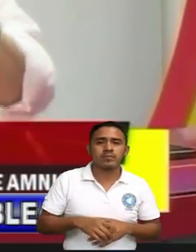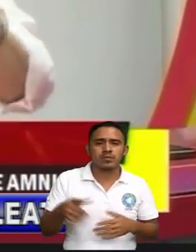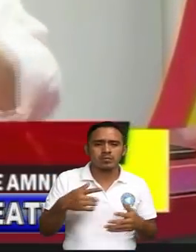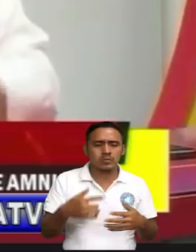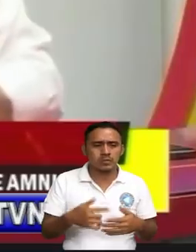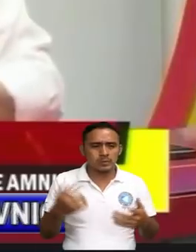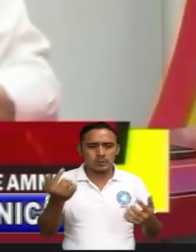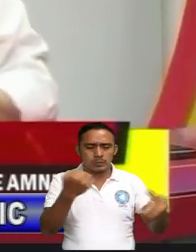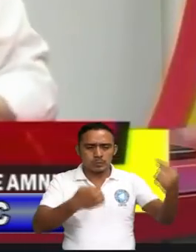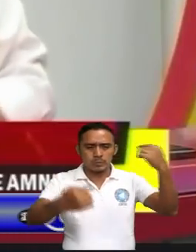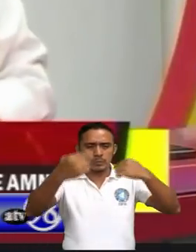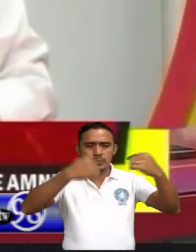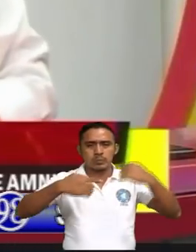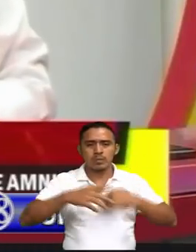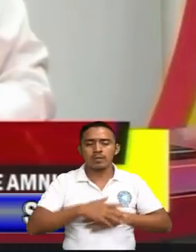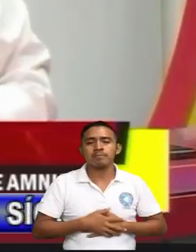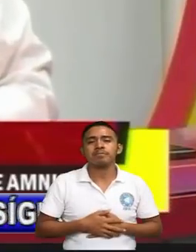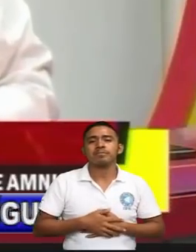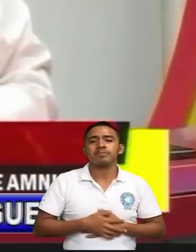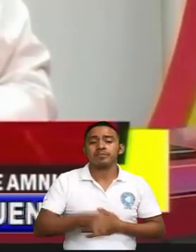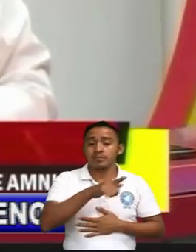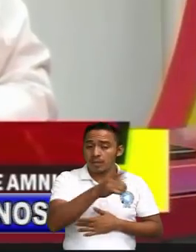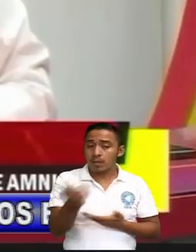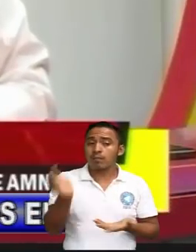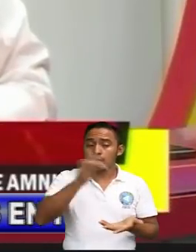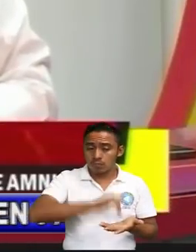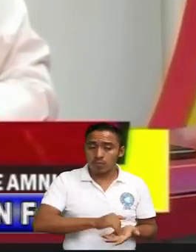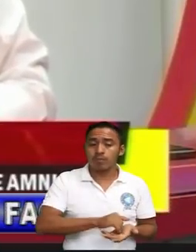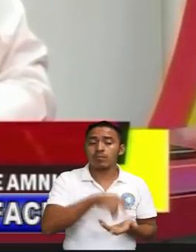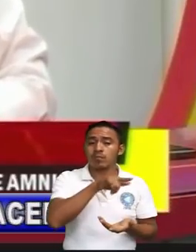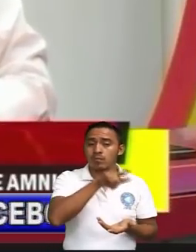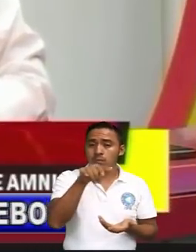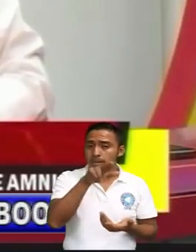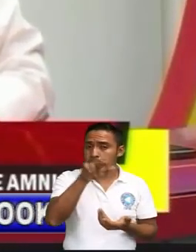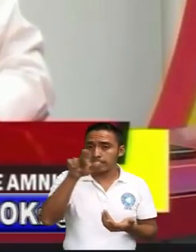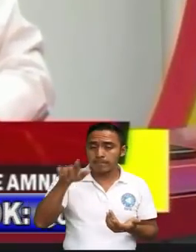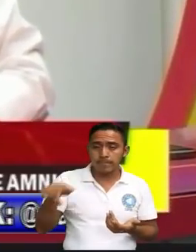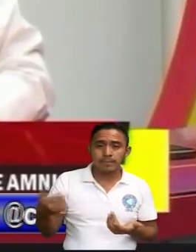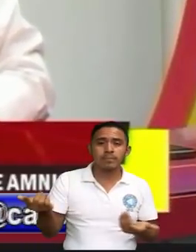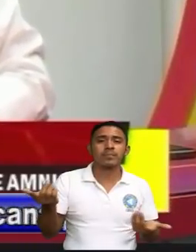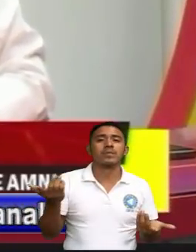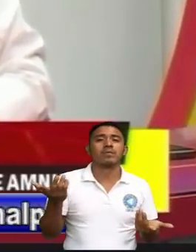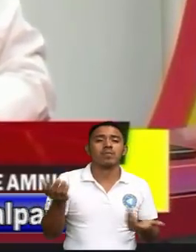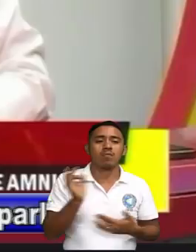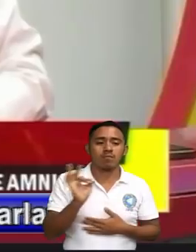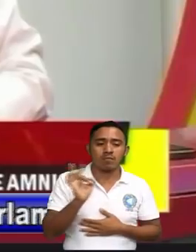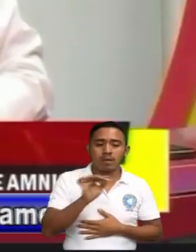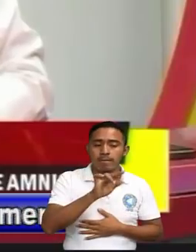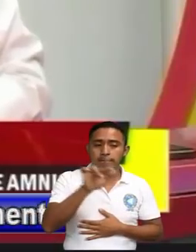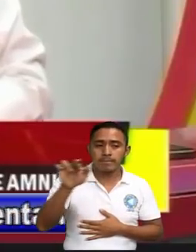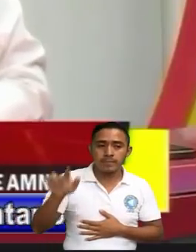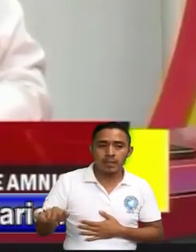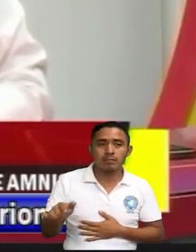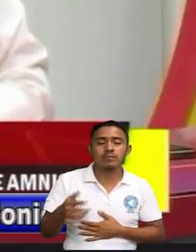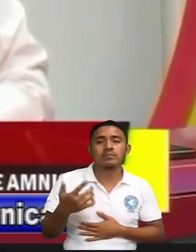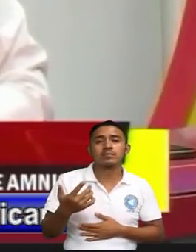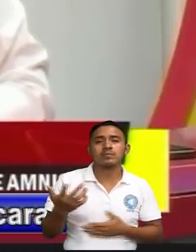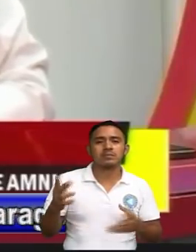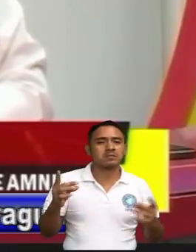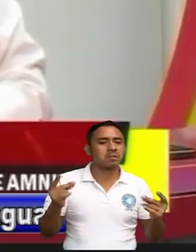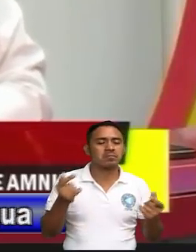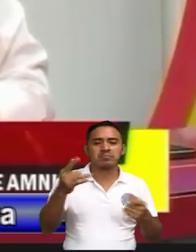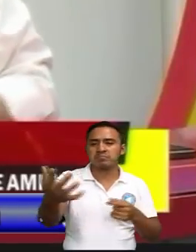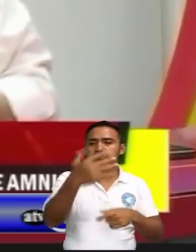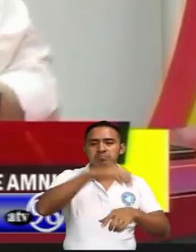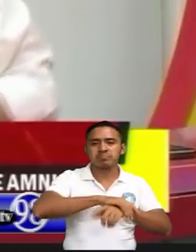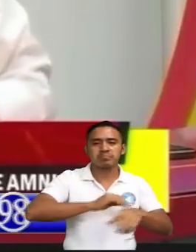aterrorizaron, que nos amenazaron, etc., vuelve a cometer los mismos acciones que nos lleven a estos delitos,